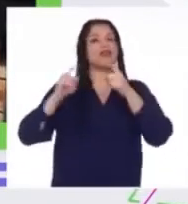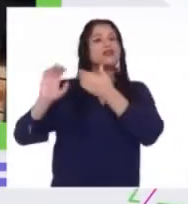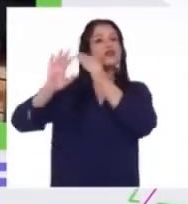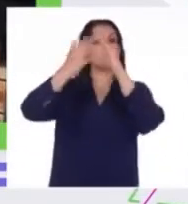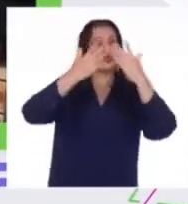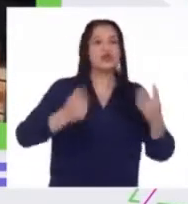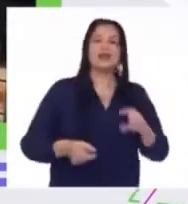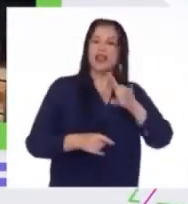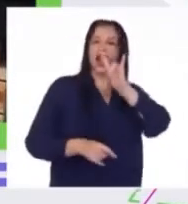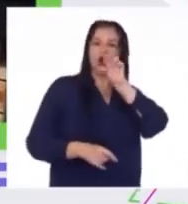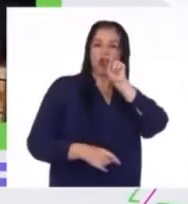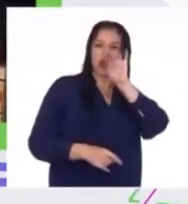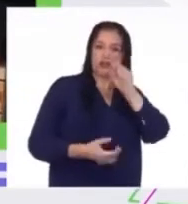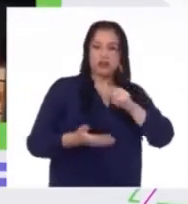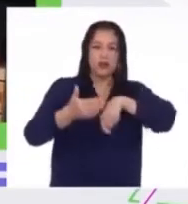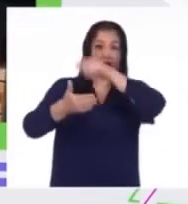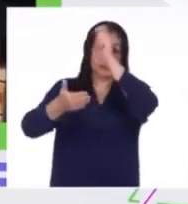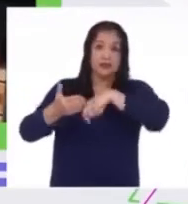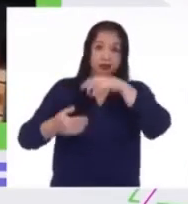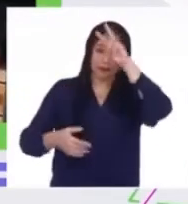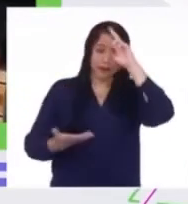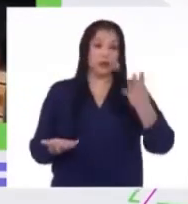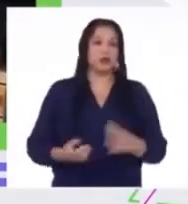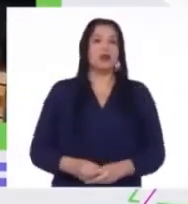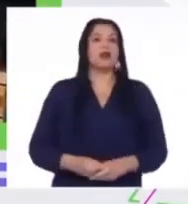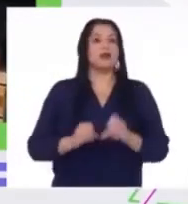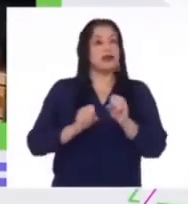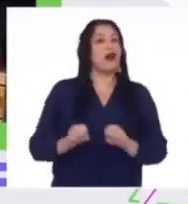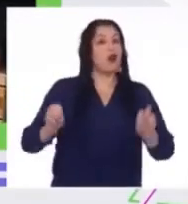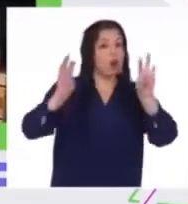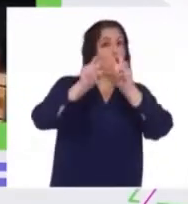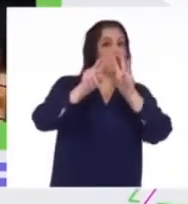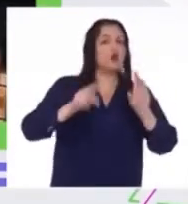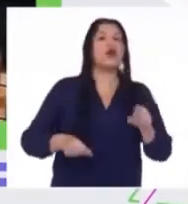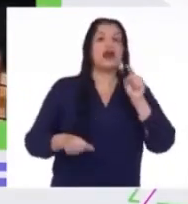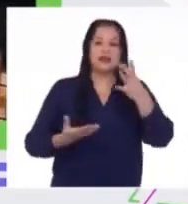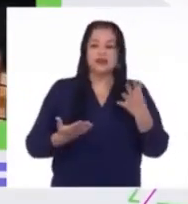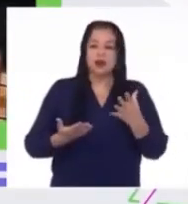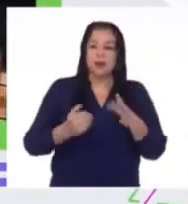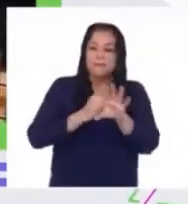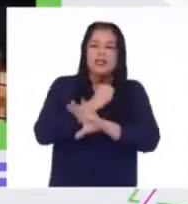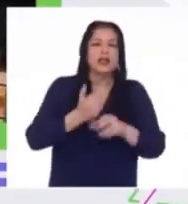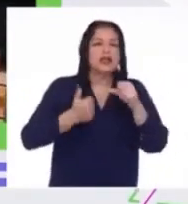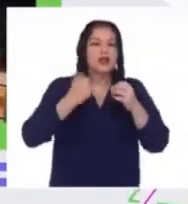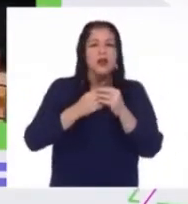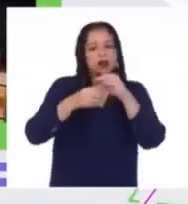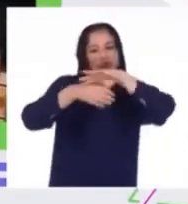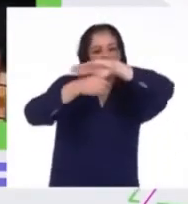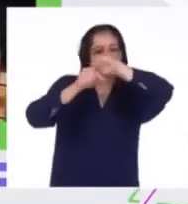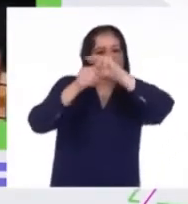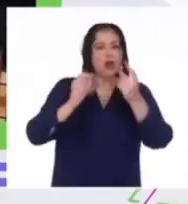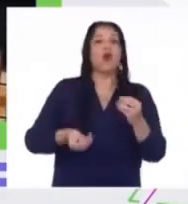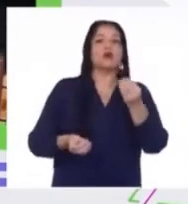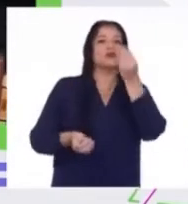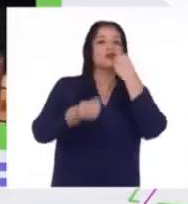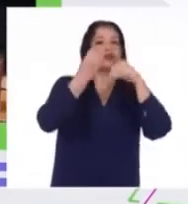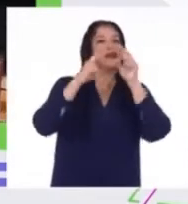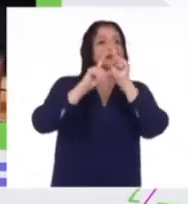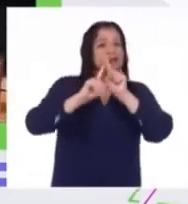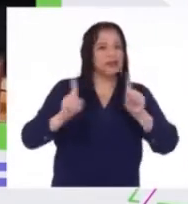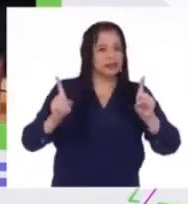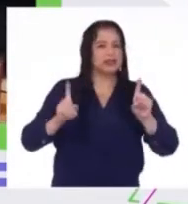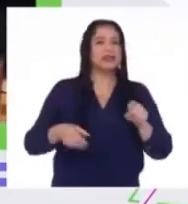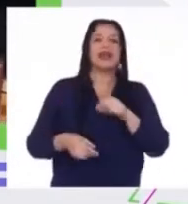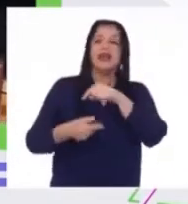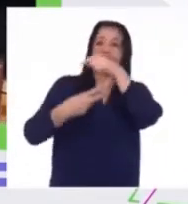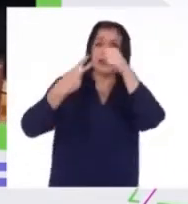ciudades de la UNESCO, una agencia de Naciones Unidas, en base a su artesanía o en base a su gastronomía, y